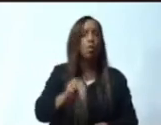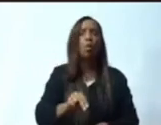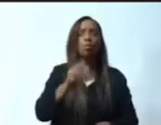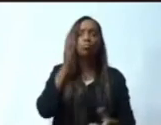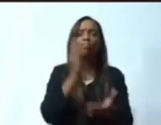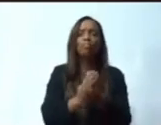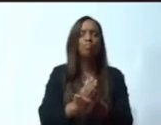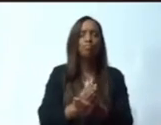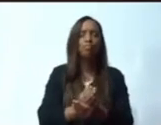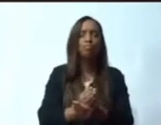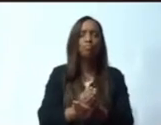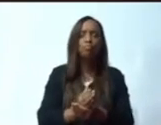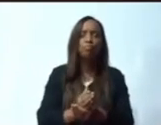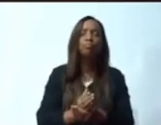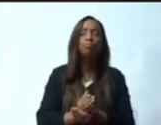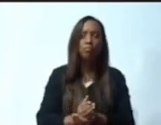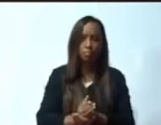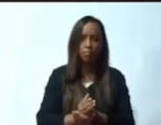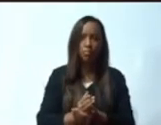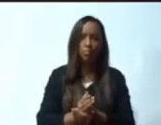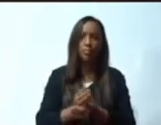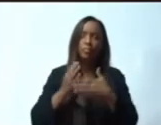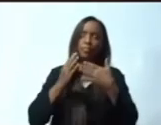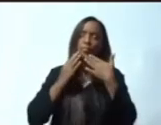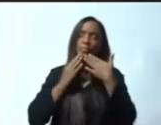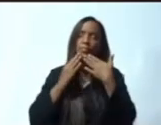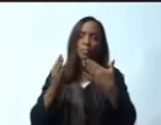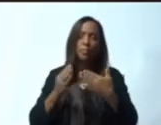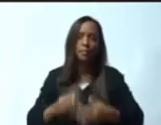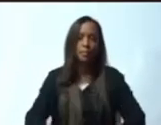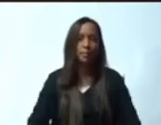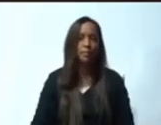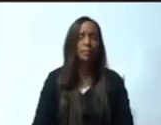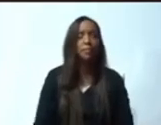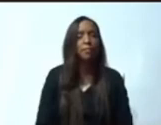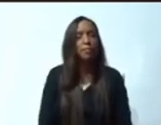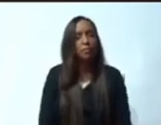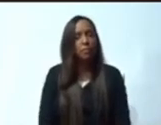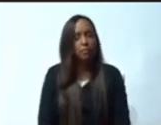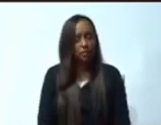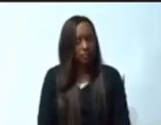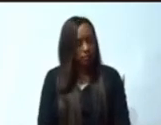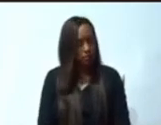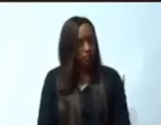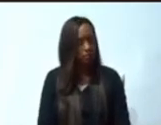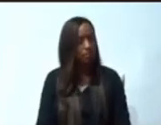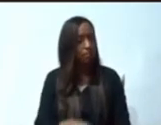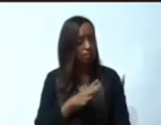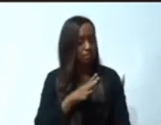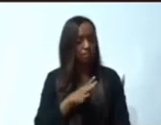previo a la honorable diputada Edilda de Olio, PRM.